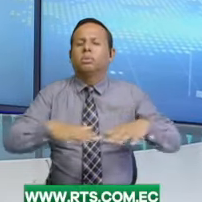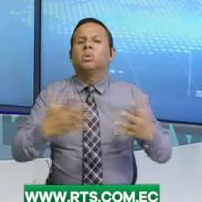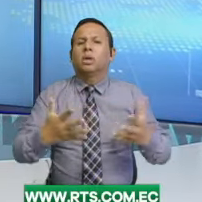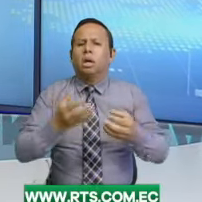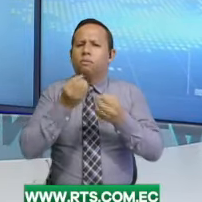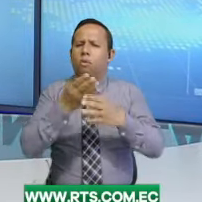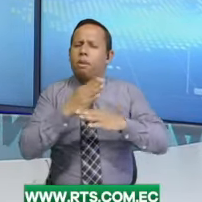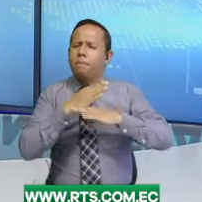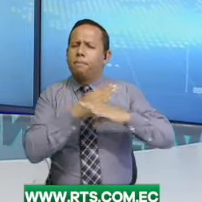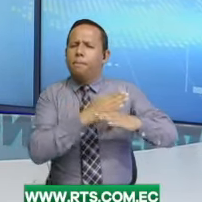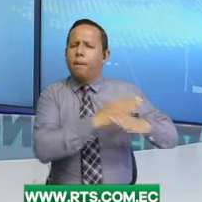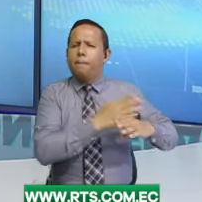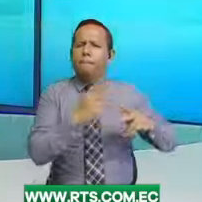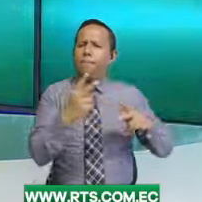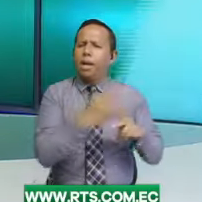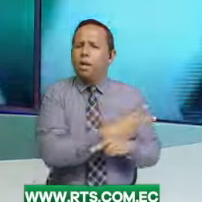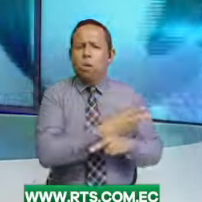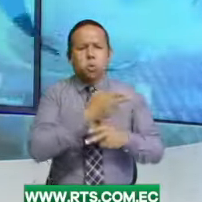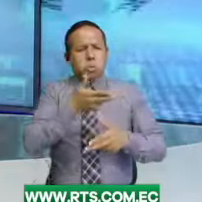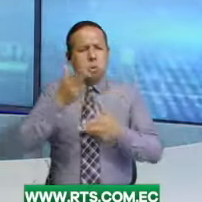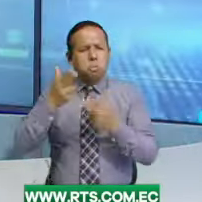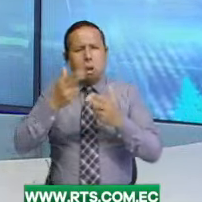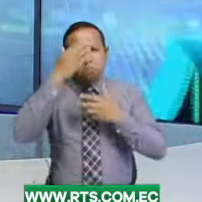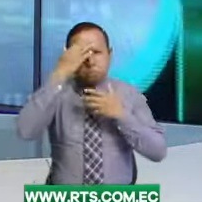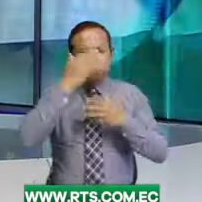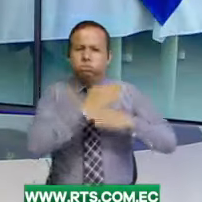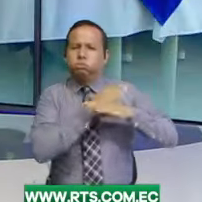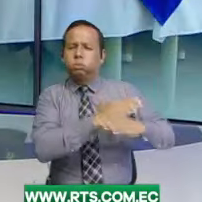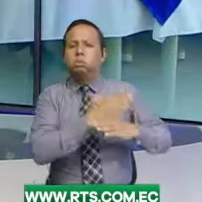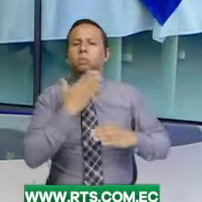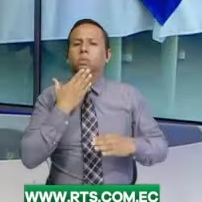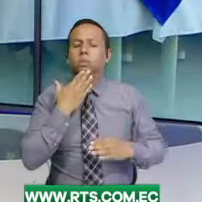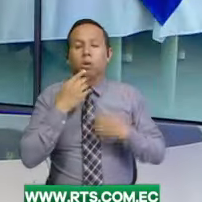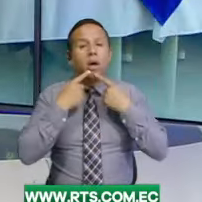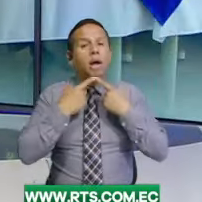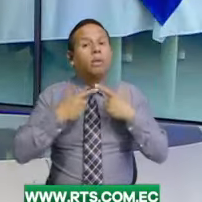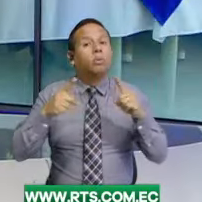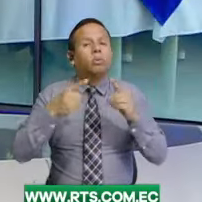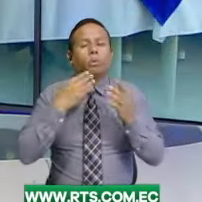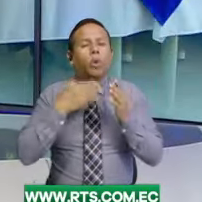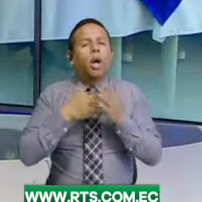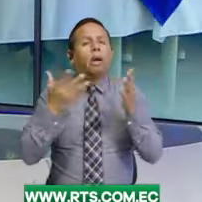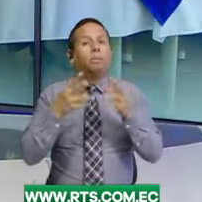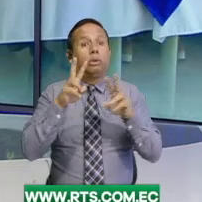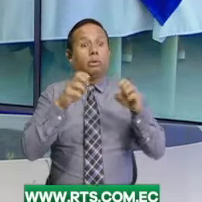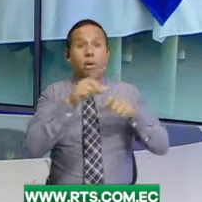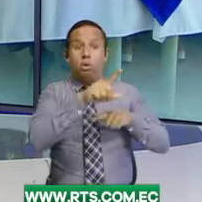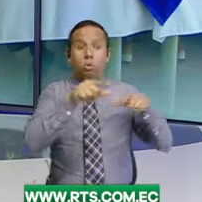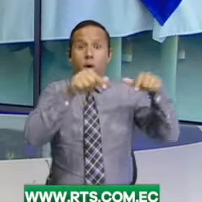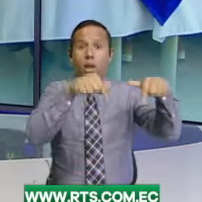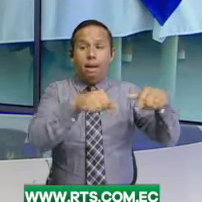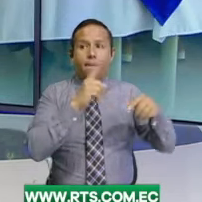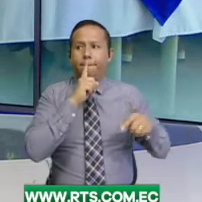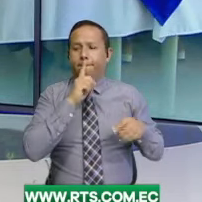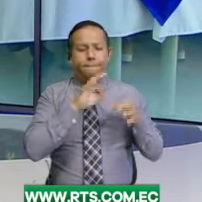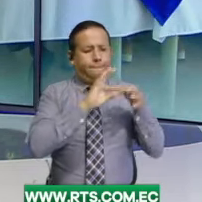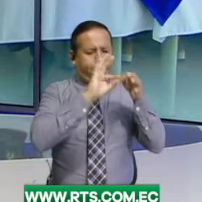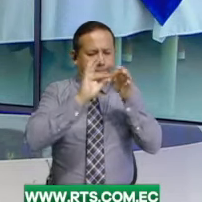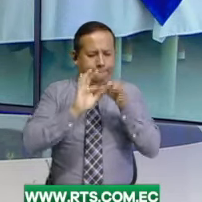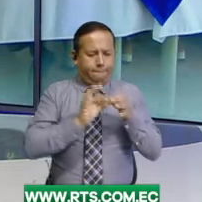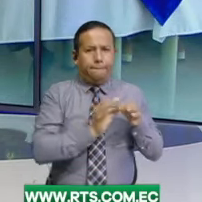la delincuencia y el crimen organizado. Entre los anuncios se destacó la destrucción de un astillero donde se construía